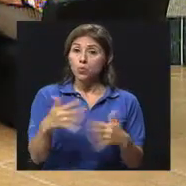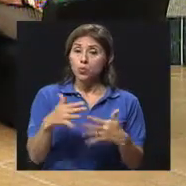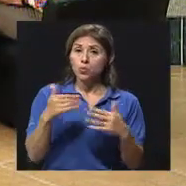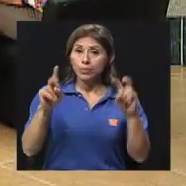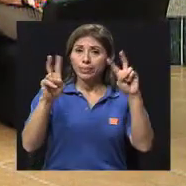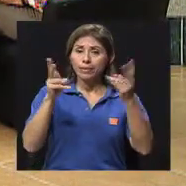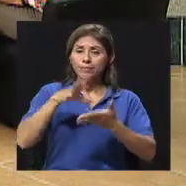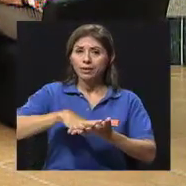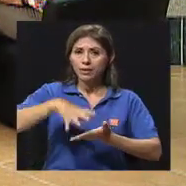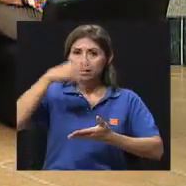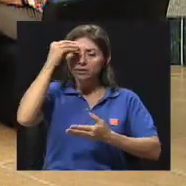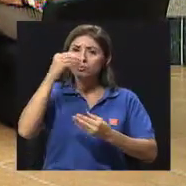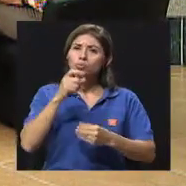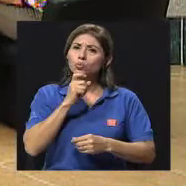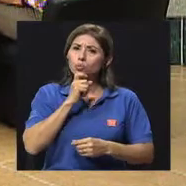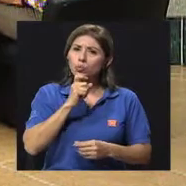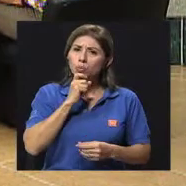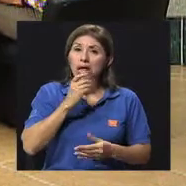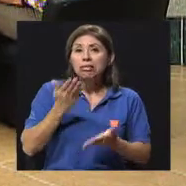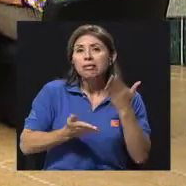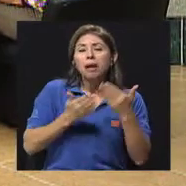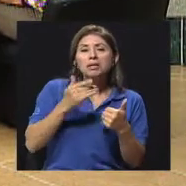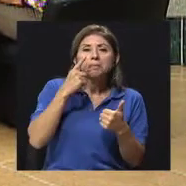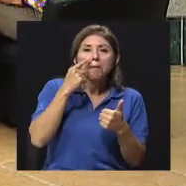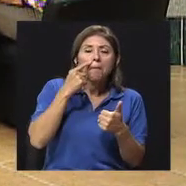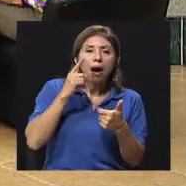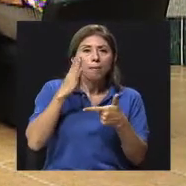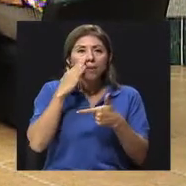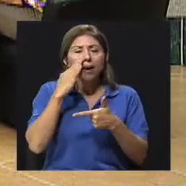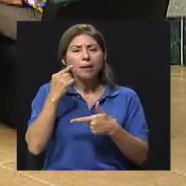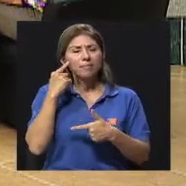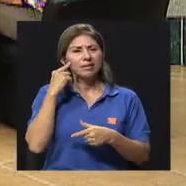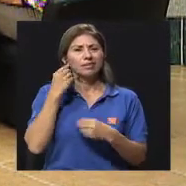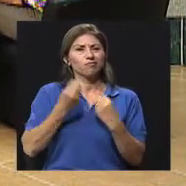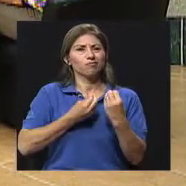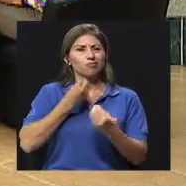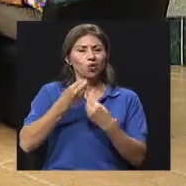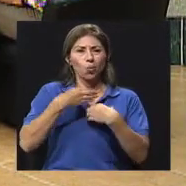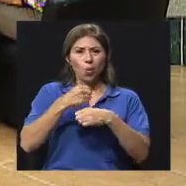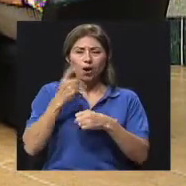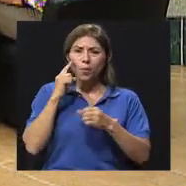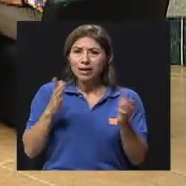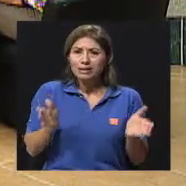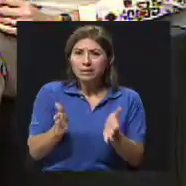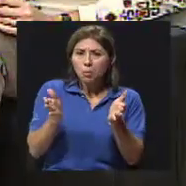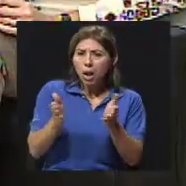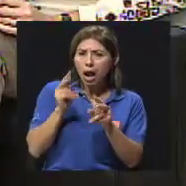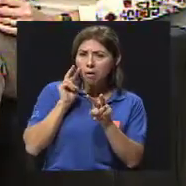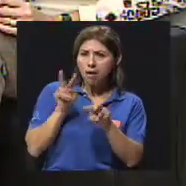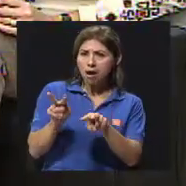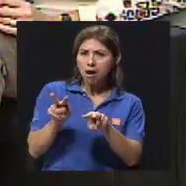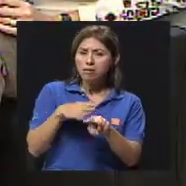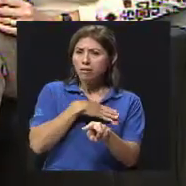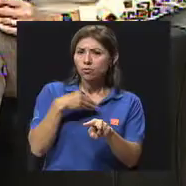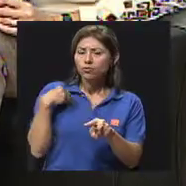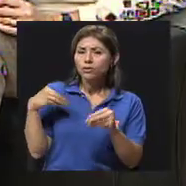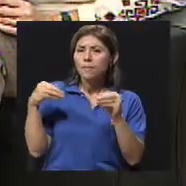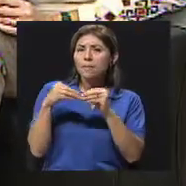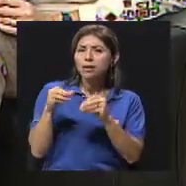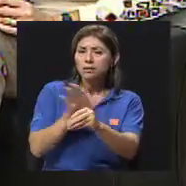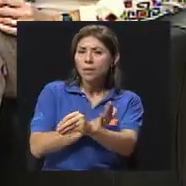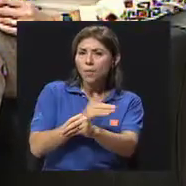cuesta? Porque tal vez el papá y la mamá dirán, es que ¿cómo hago para estimularlo? Yo veo que le gusta más la música, que le gusta más